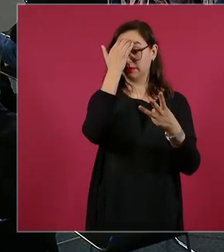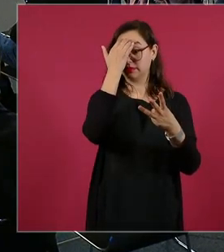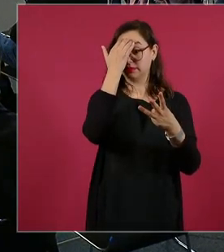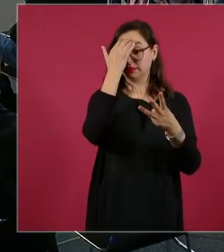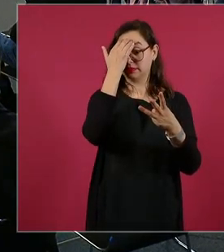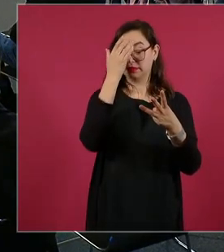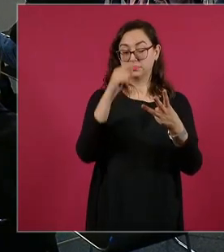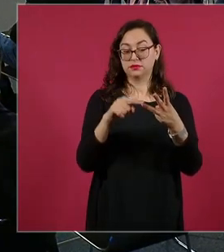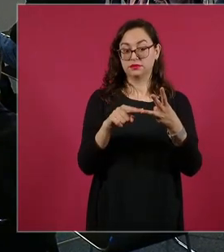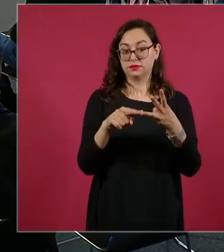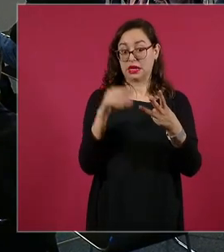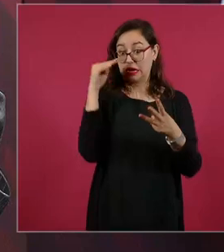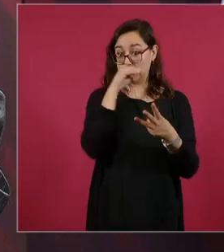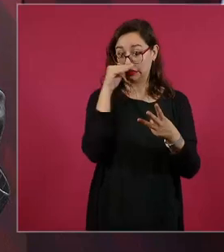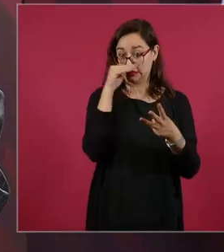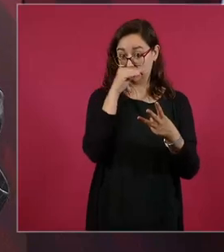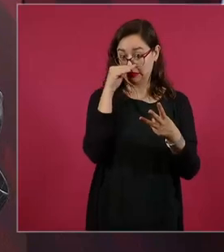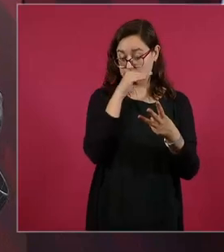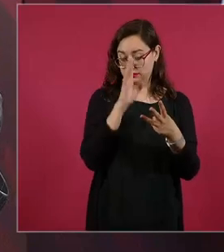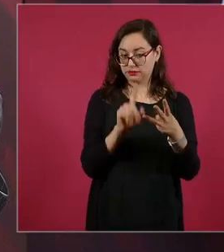todo esto gratuito